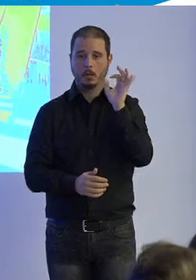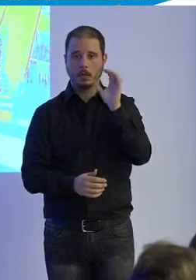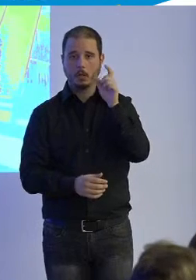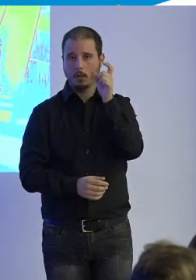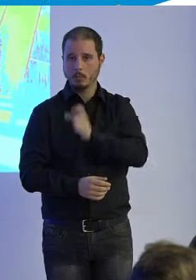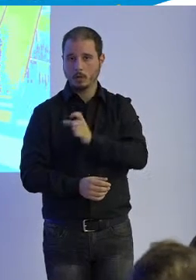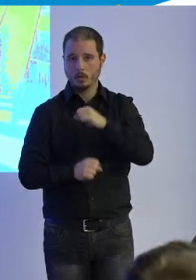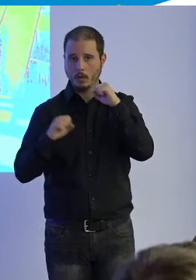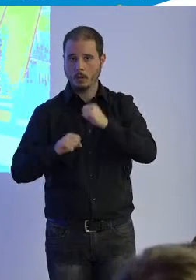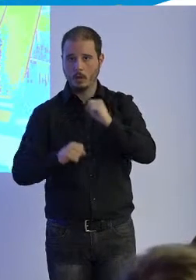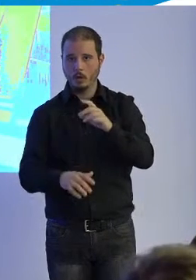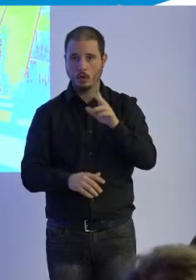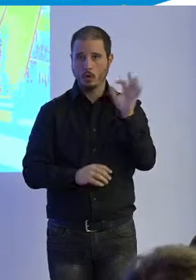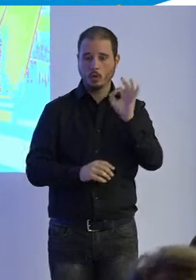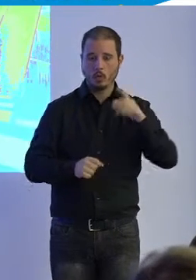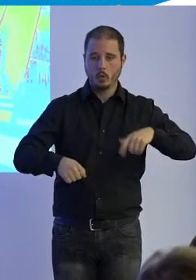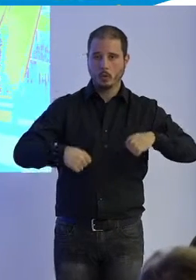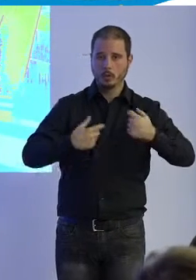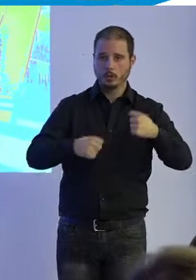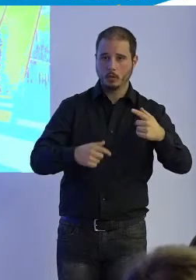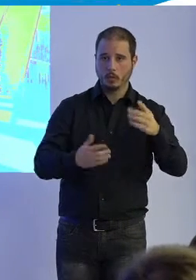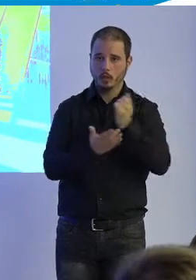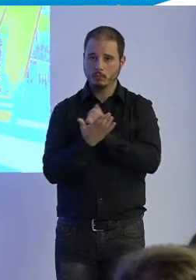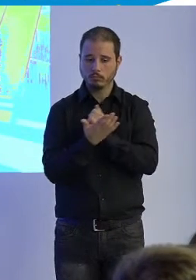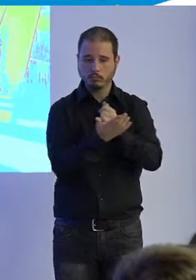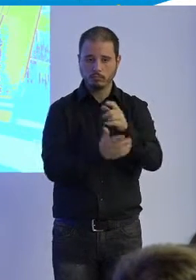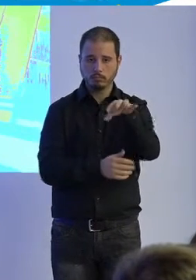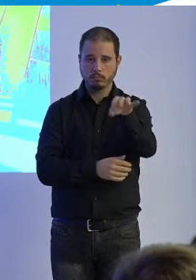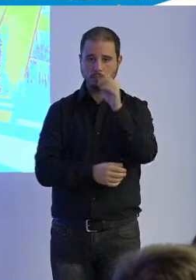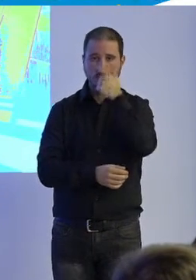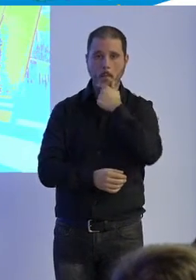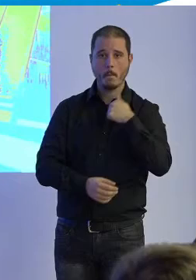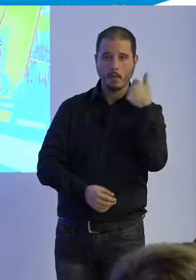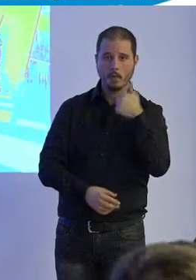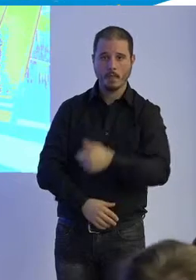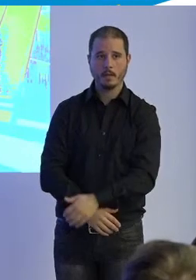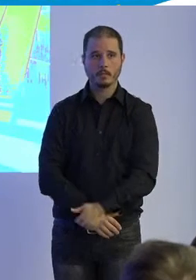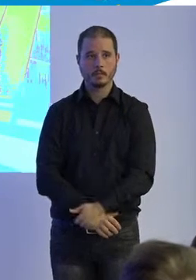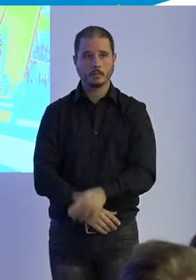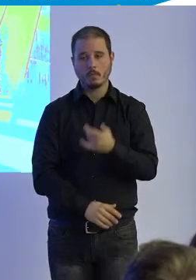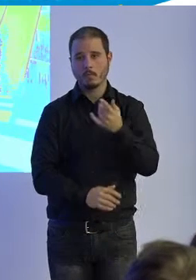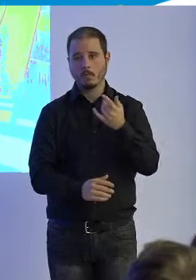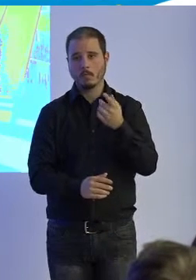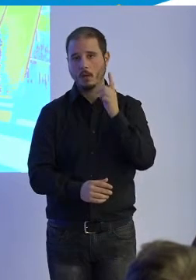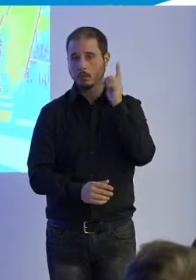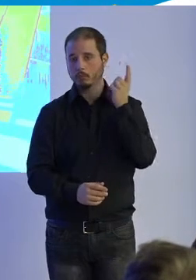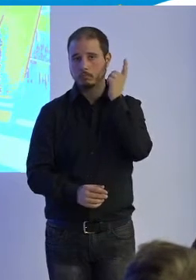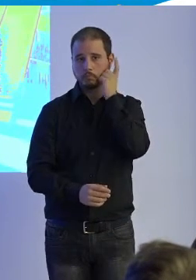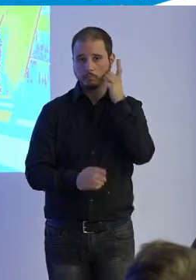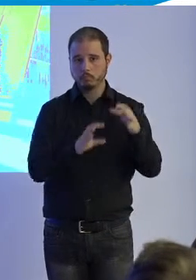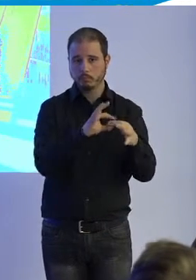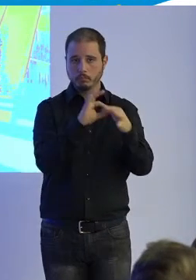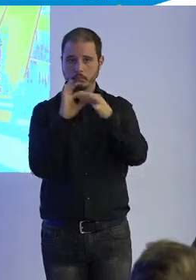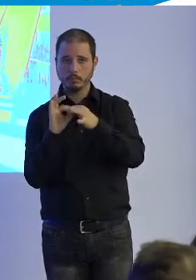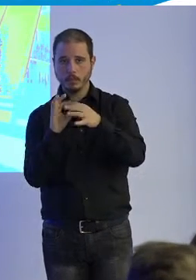persona con silla de ruedas. Y obviamente se basaba en tecnología móvil y bueno, ahí se desarrolló el